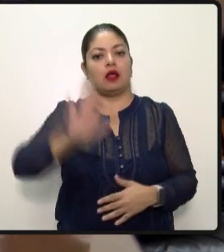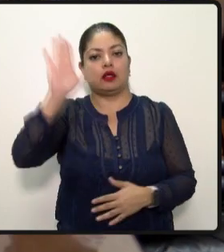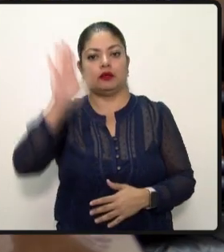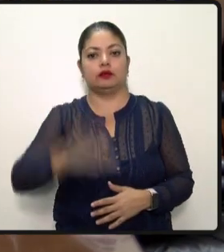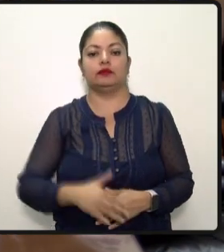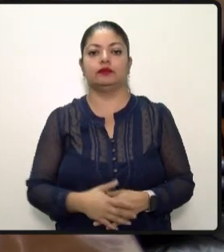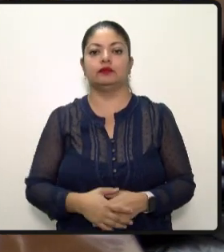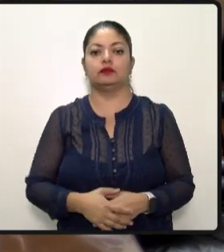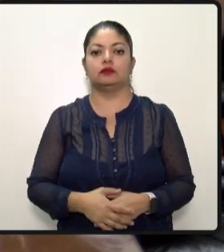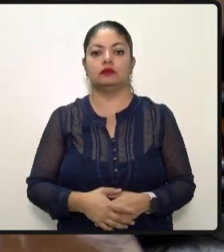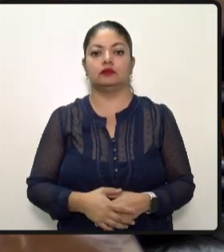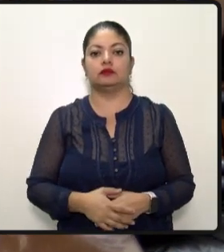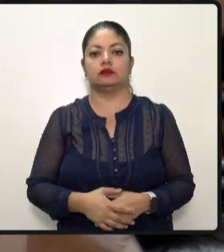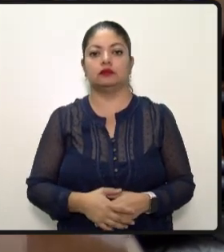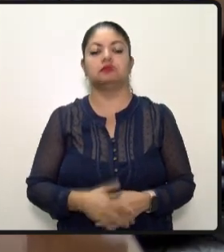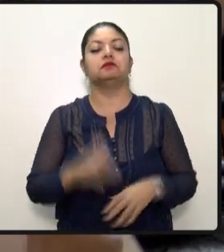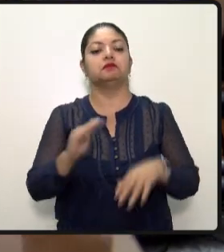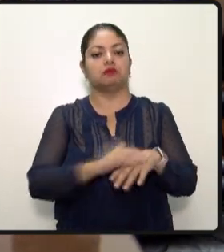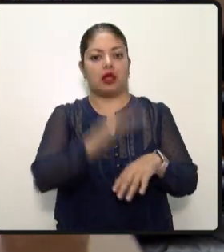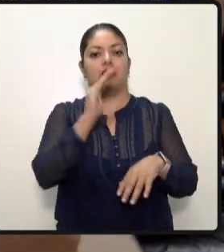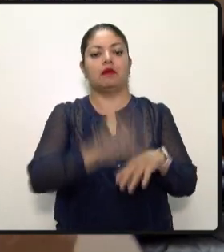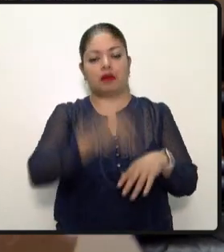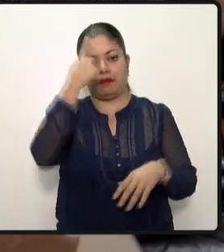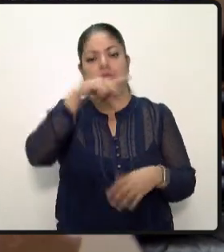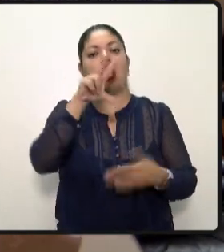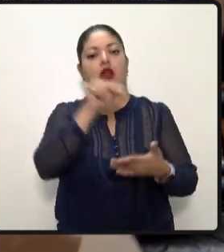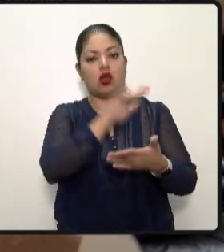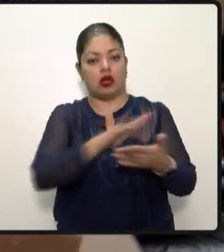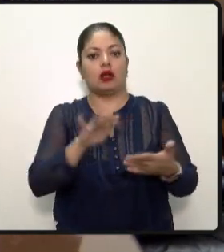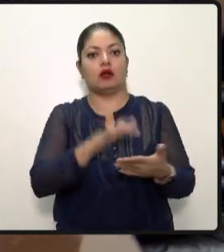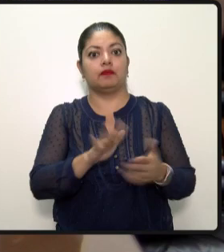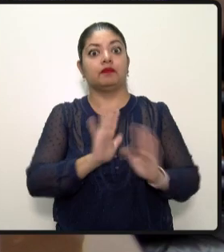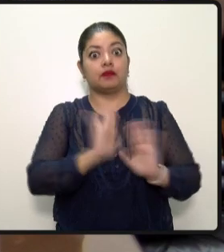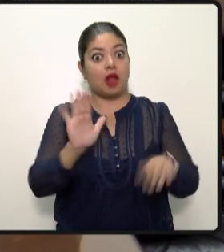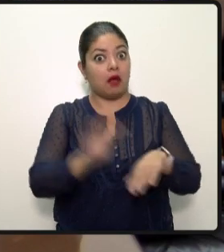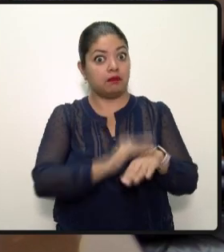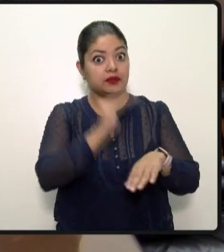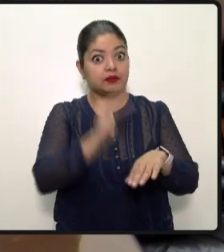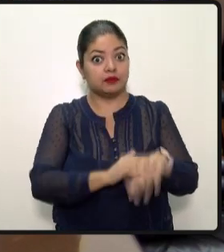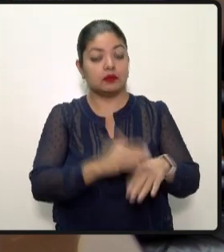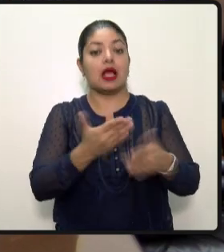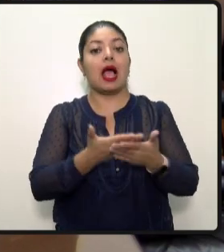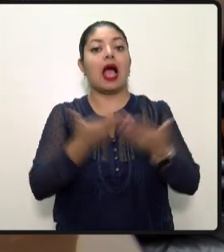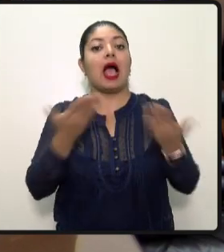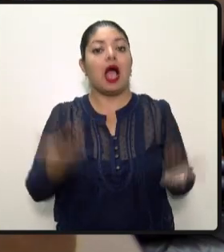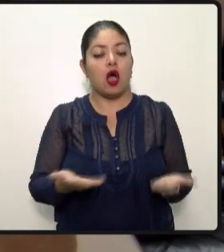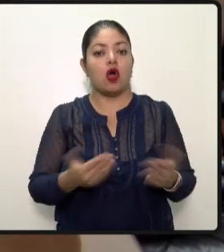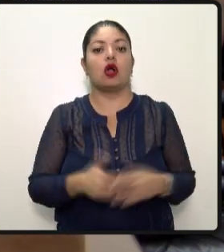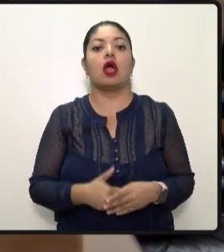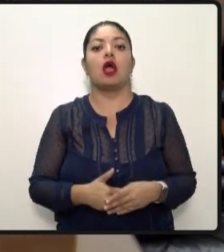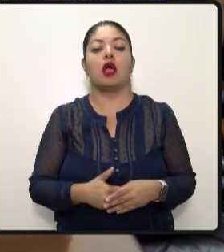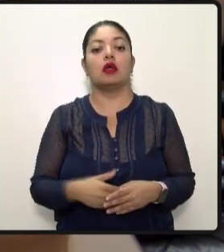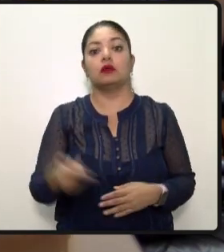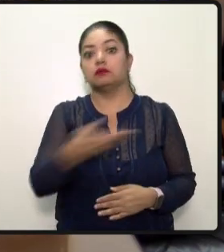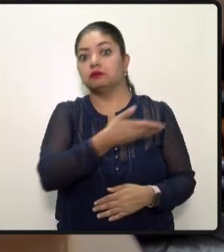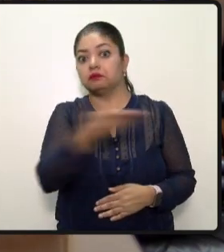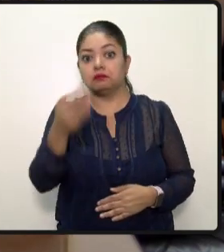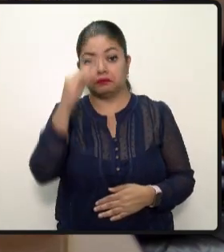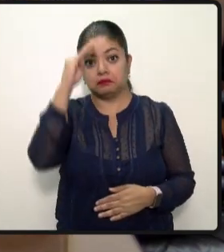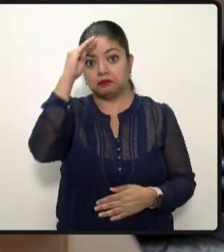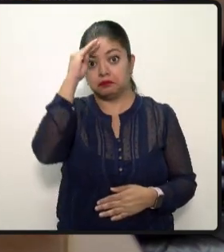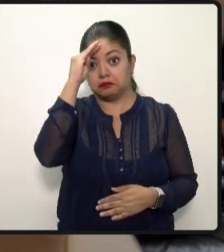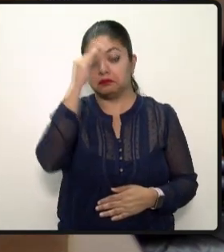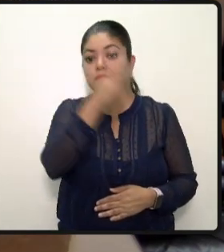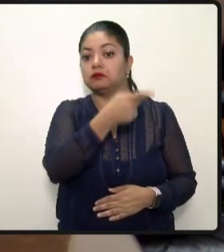económica. Aprobada la omisión de la lectura y bueno, una vez aprobada la dispensa del trámite, está a su consideración, diputadas